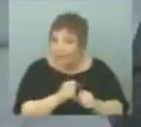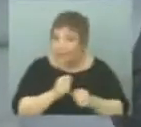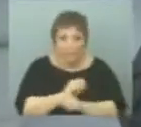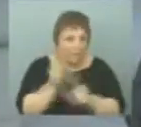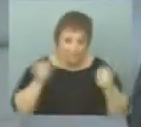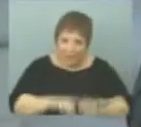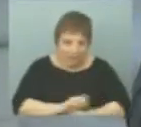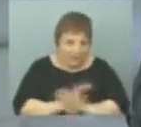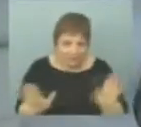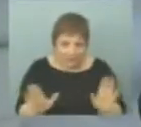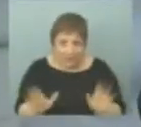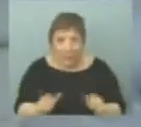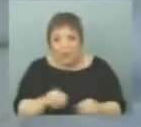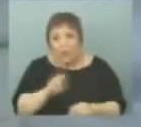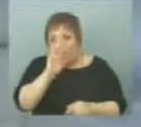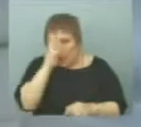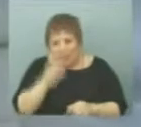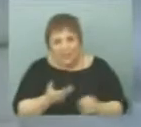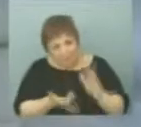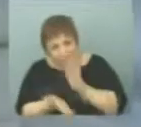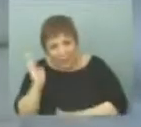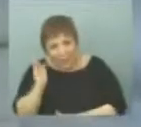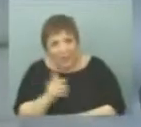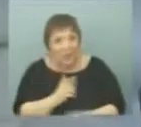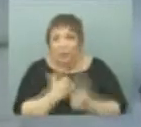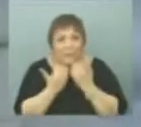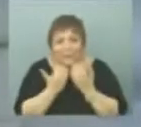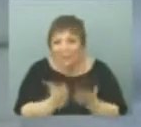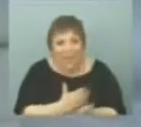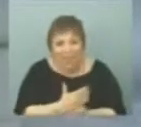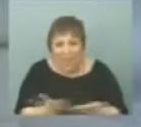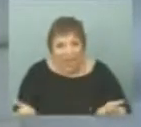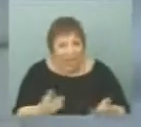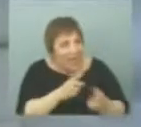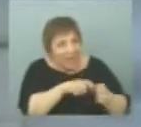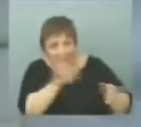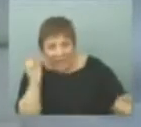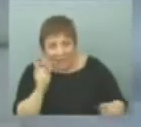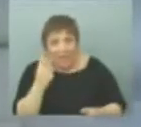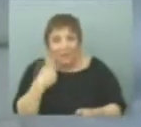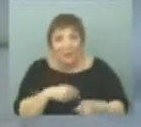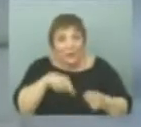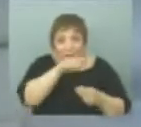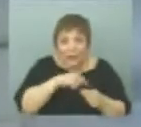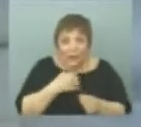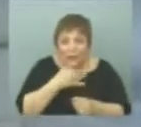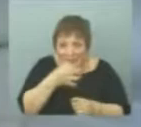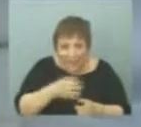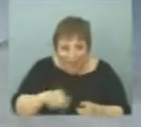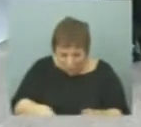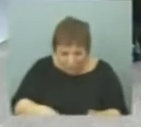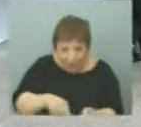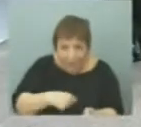Segundo, Uruguay, se puede ir del Mercosur, se puede ir del Mercosur. ¿Pasará algo? No va a pasar nada si Uruguay se va del Mercosur, pero no lo van a dejar ir del Mercosur, eso se lo he firmado hoy.